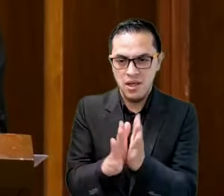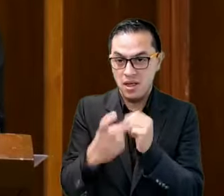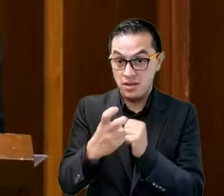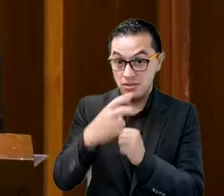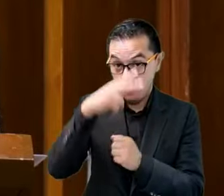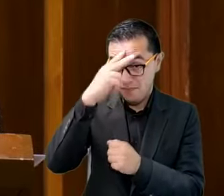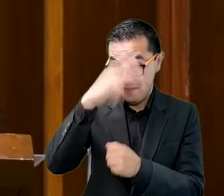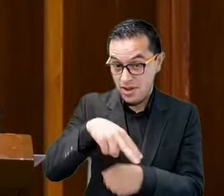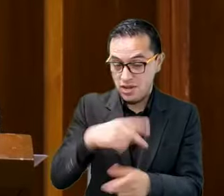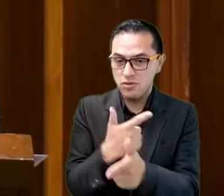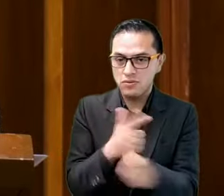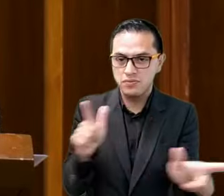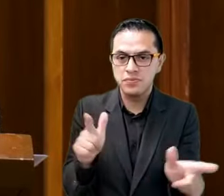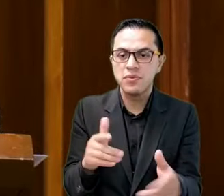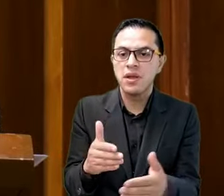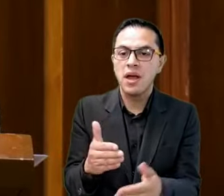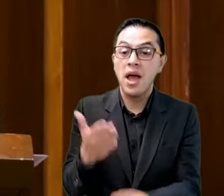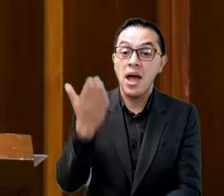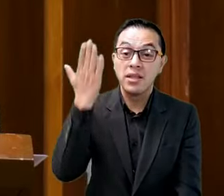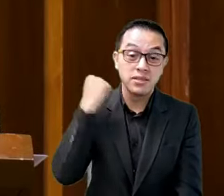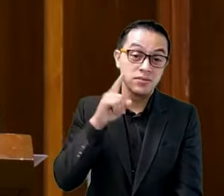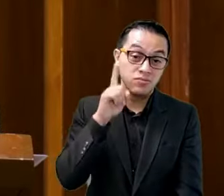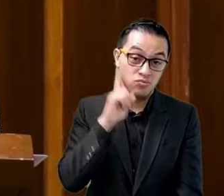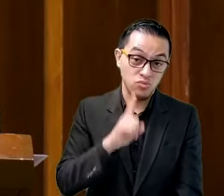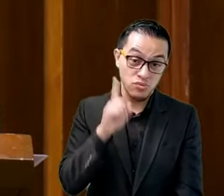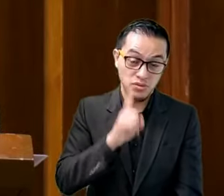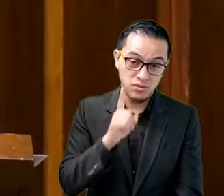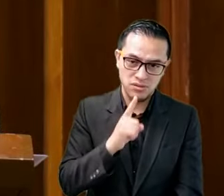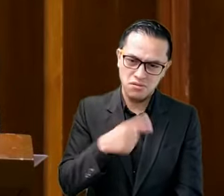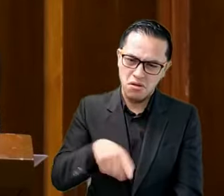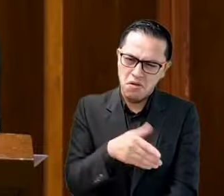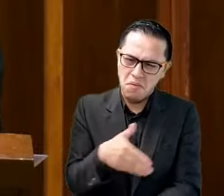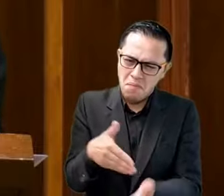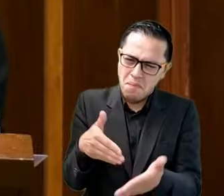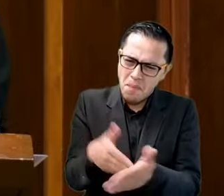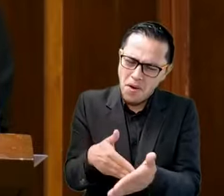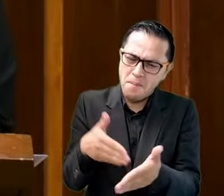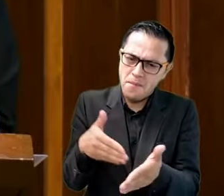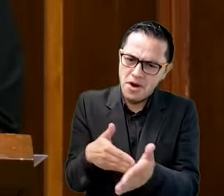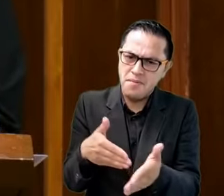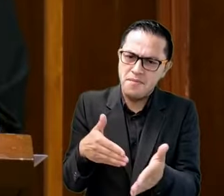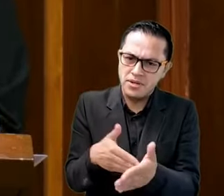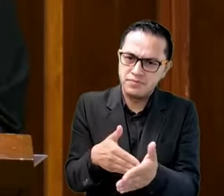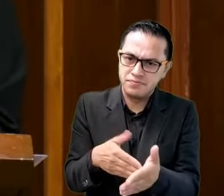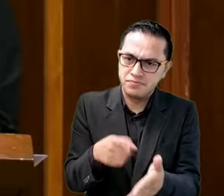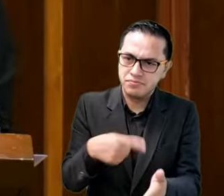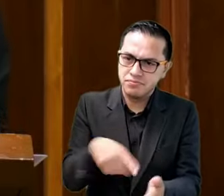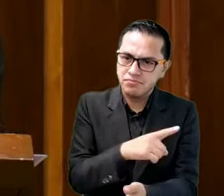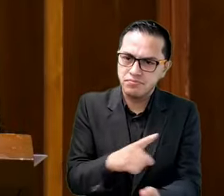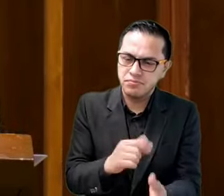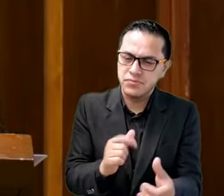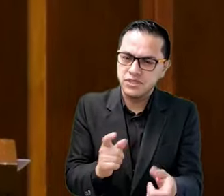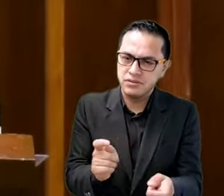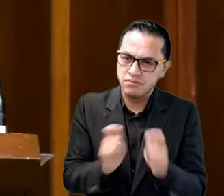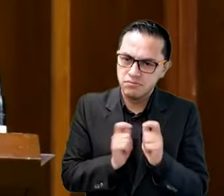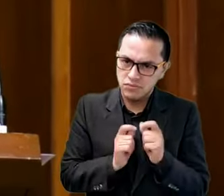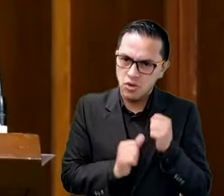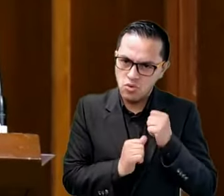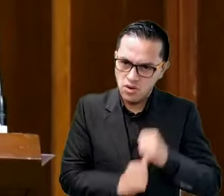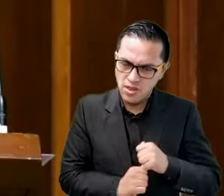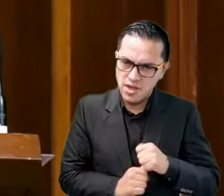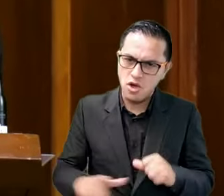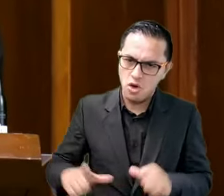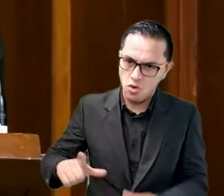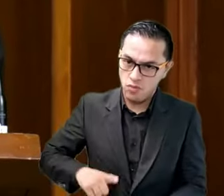en tiempos en los que las mujeres se enfrentaban enormes obstáculos Para ocupar espacios de poder y decisión